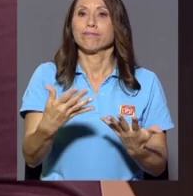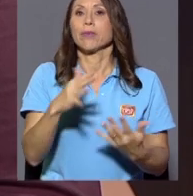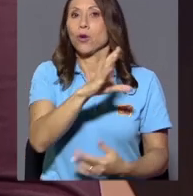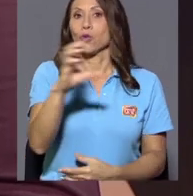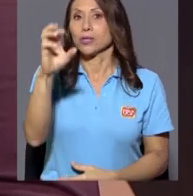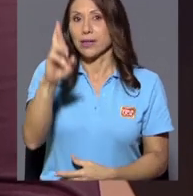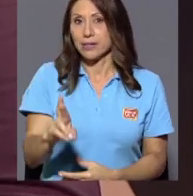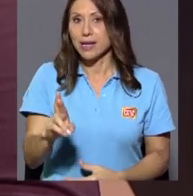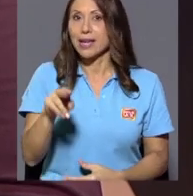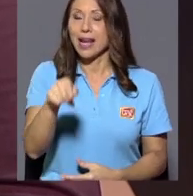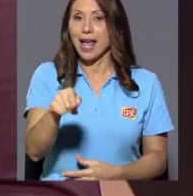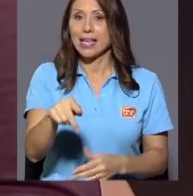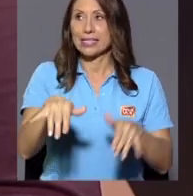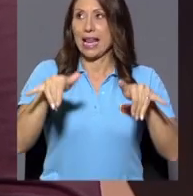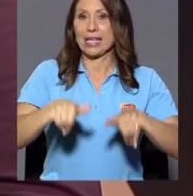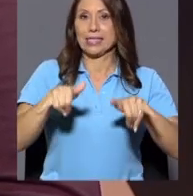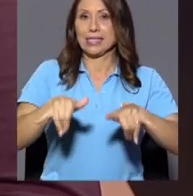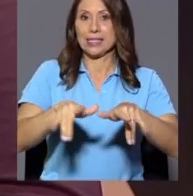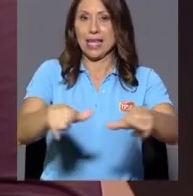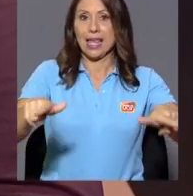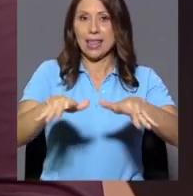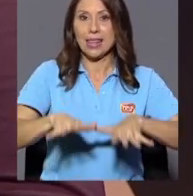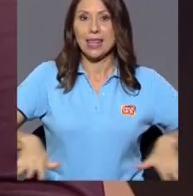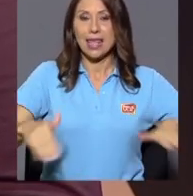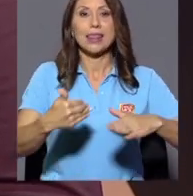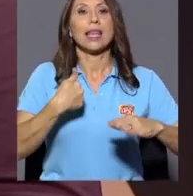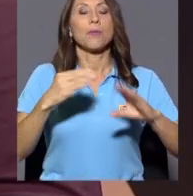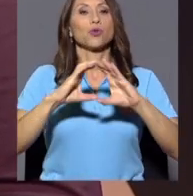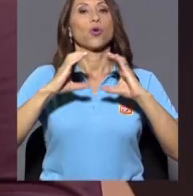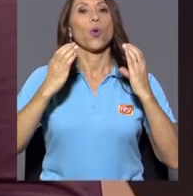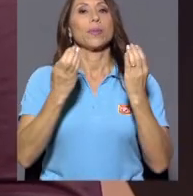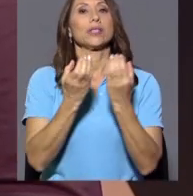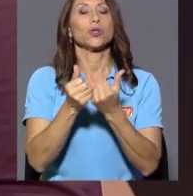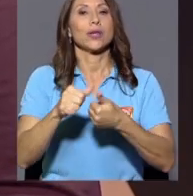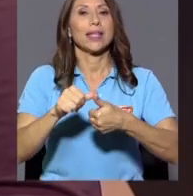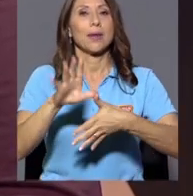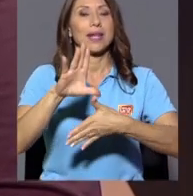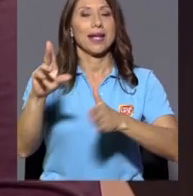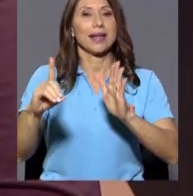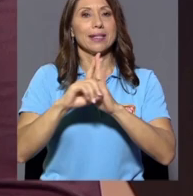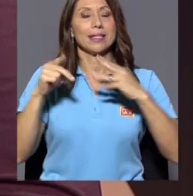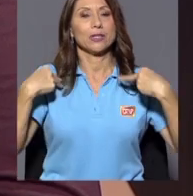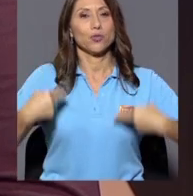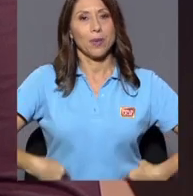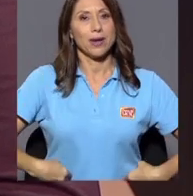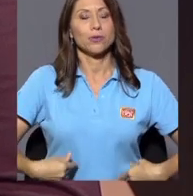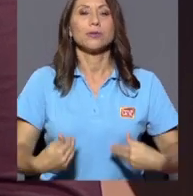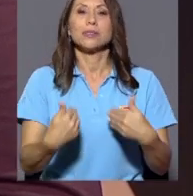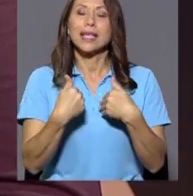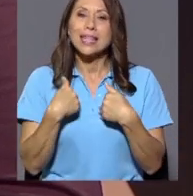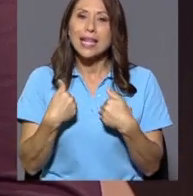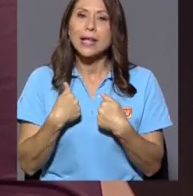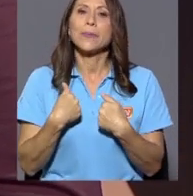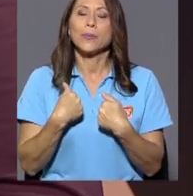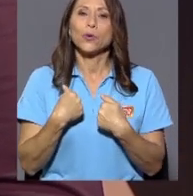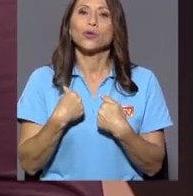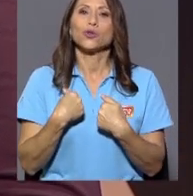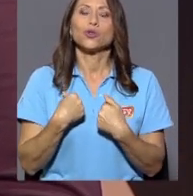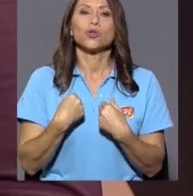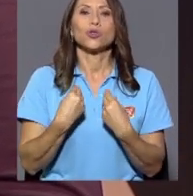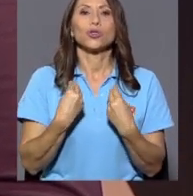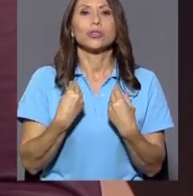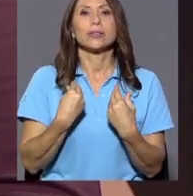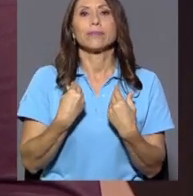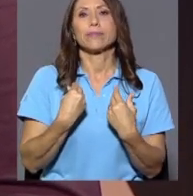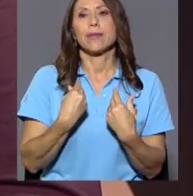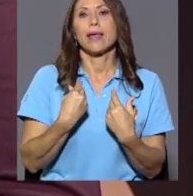en ese sentido la sede donde tenemos la comisión interamericana de derechos humanos y tenemos tanto acudir